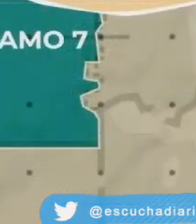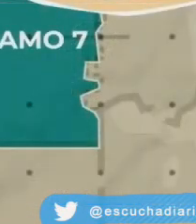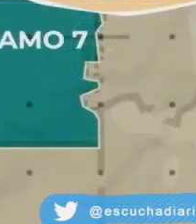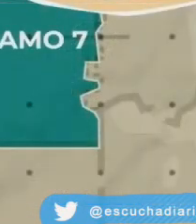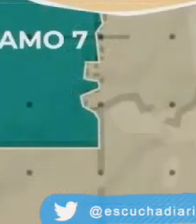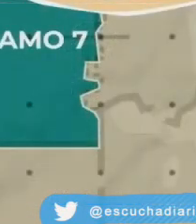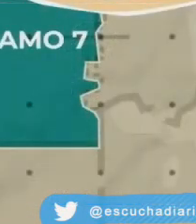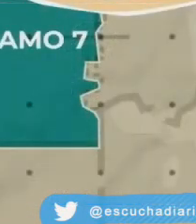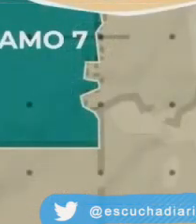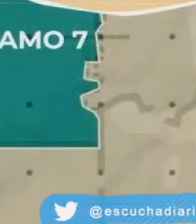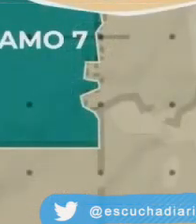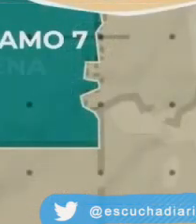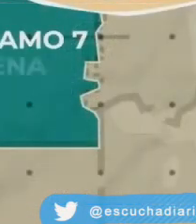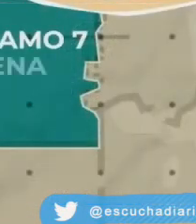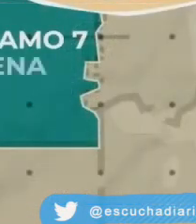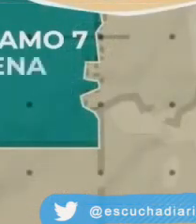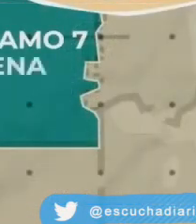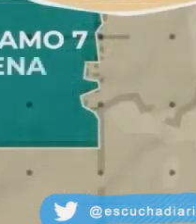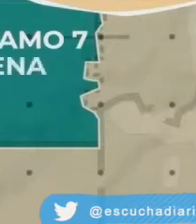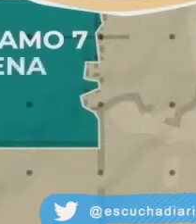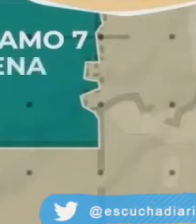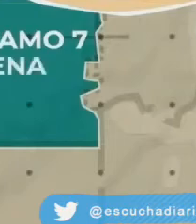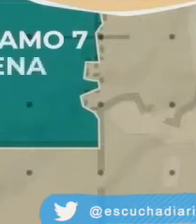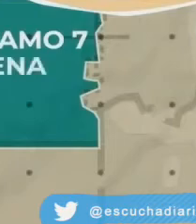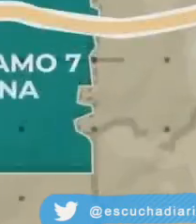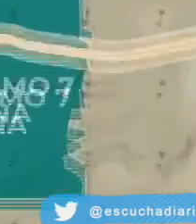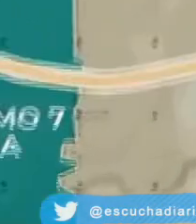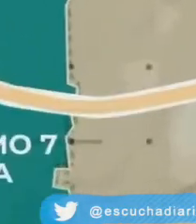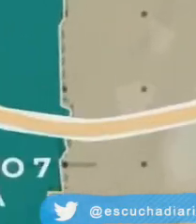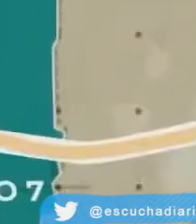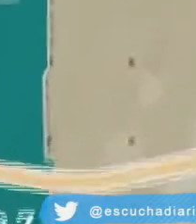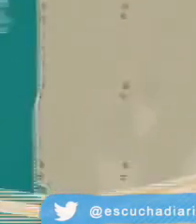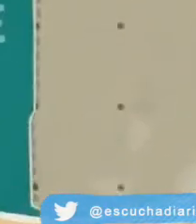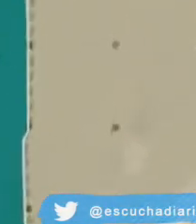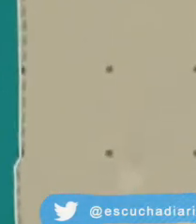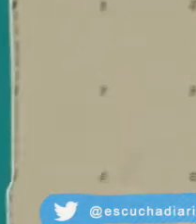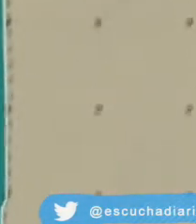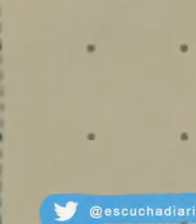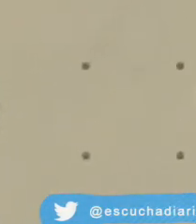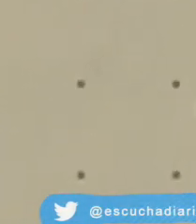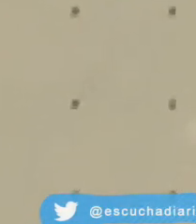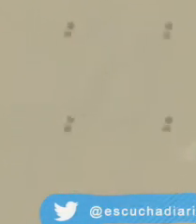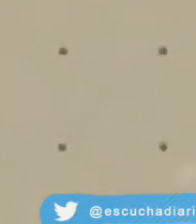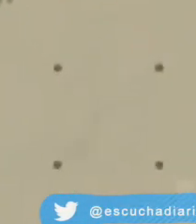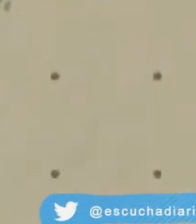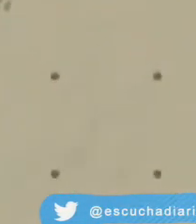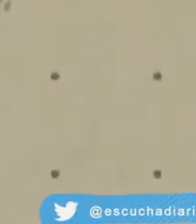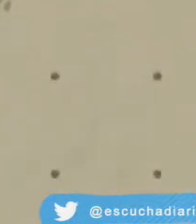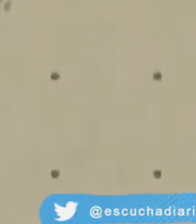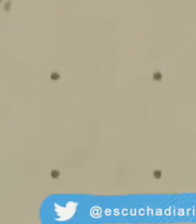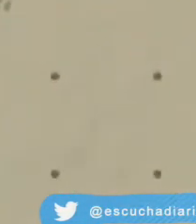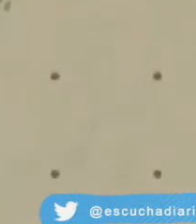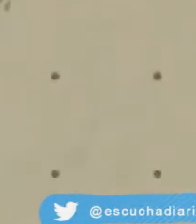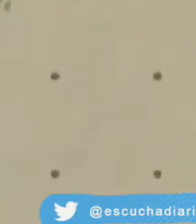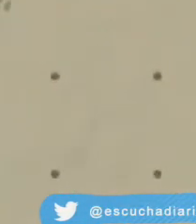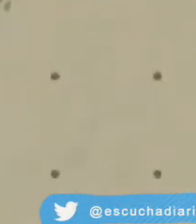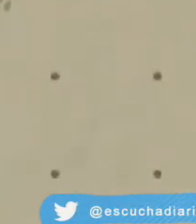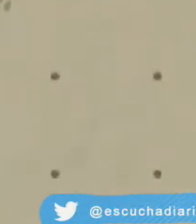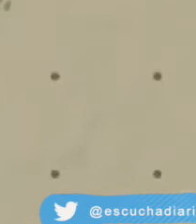por Motangil y otro por Grupo Carso. La segunda estación del tramo 2 se encuentra en San Francisco,